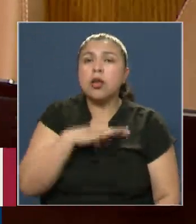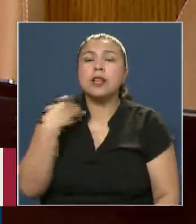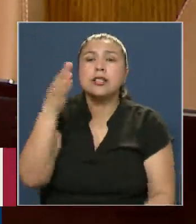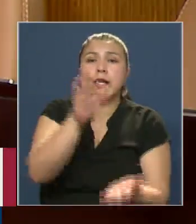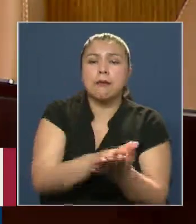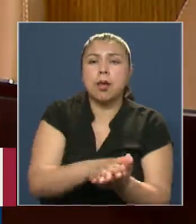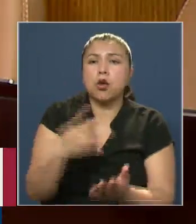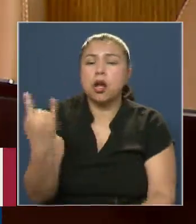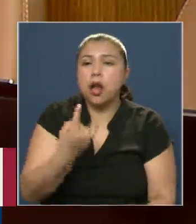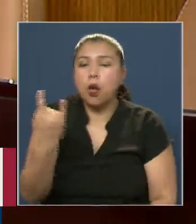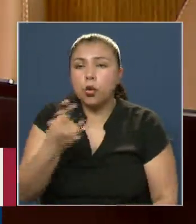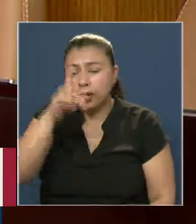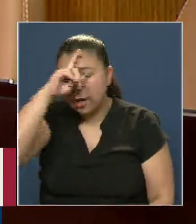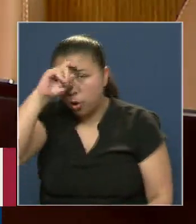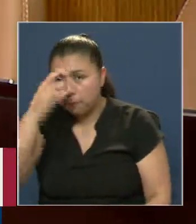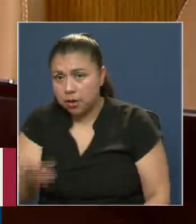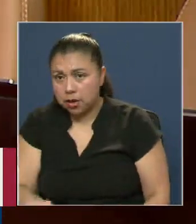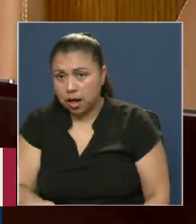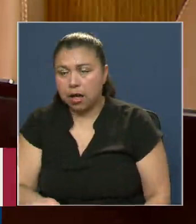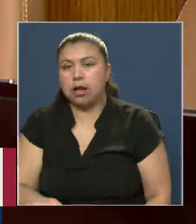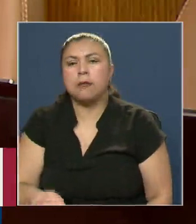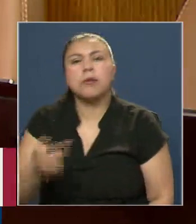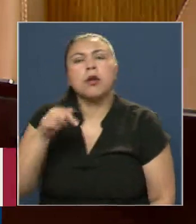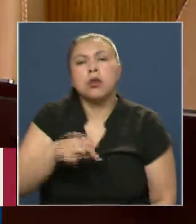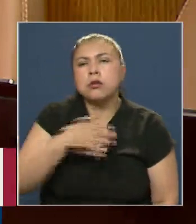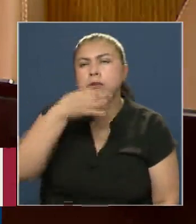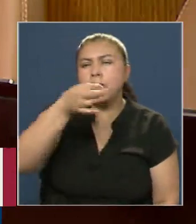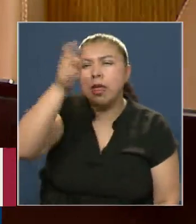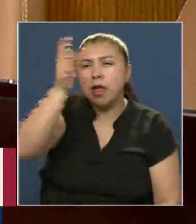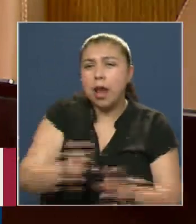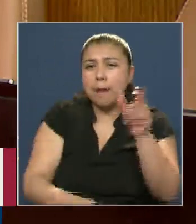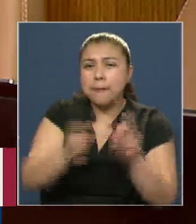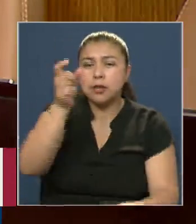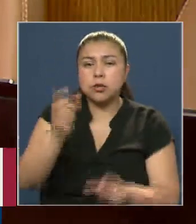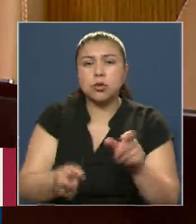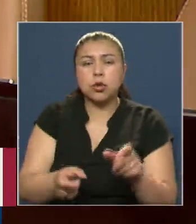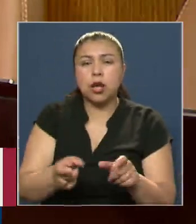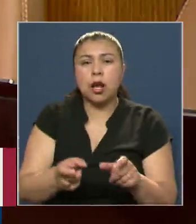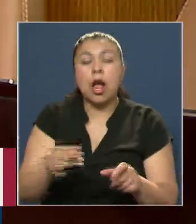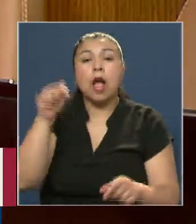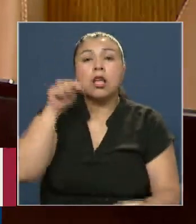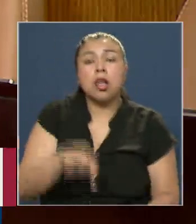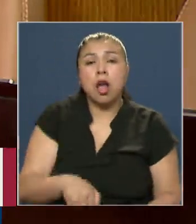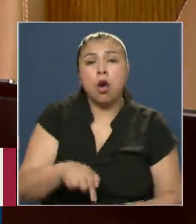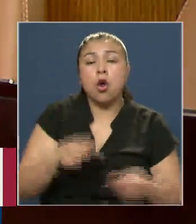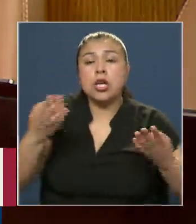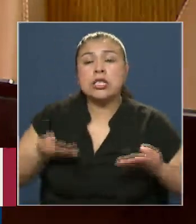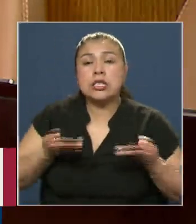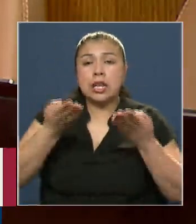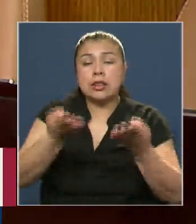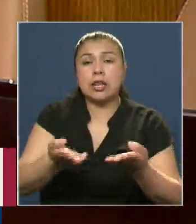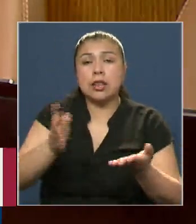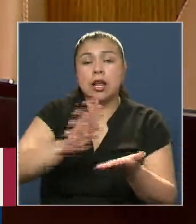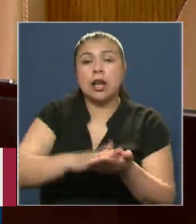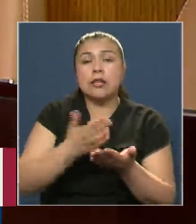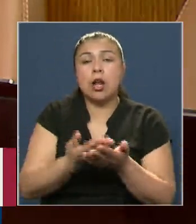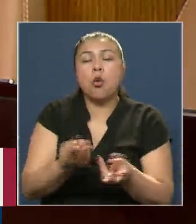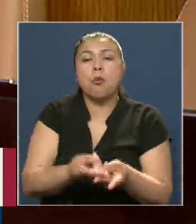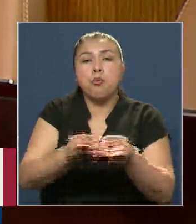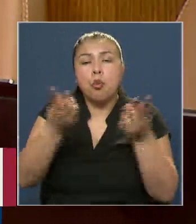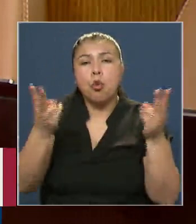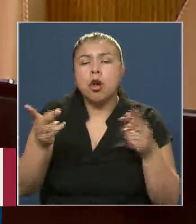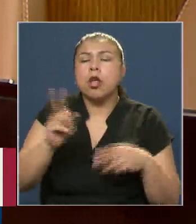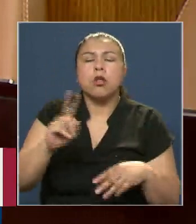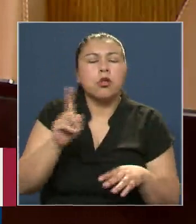del Hospital San José. Estamos hablando de las personas que hoy se atienden en la salud pública y que